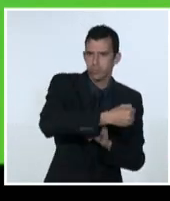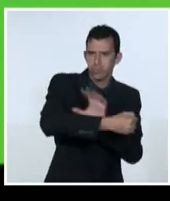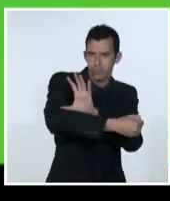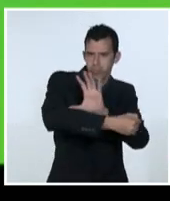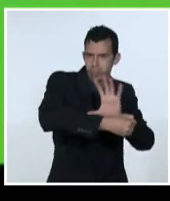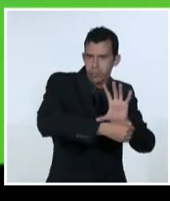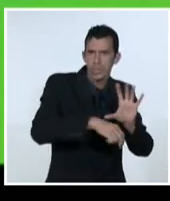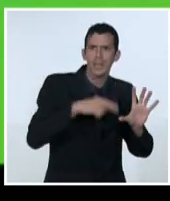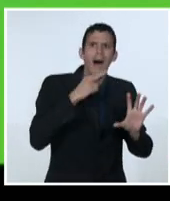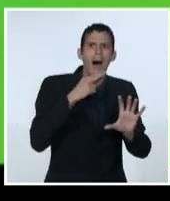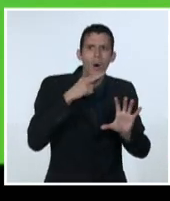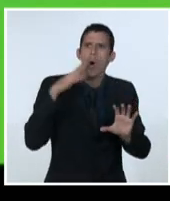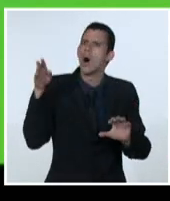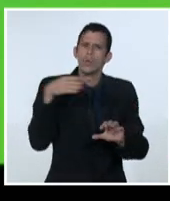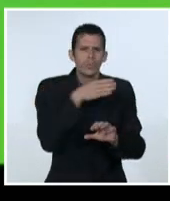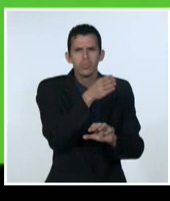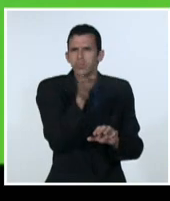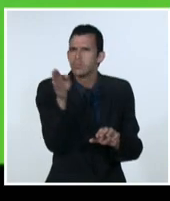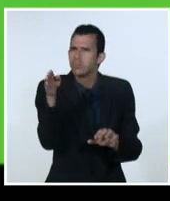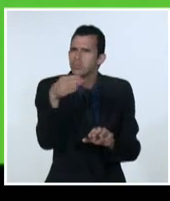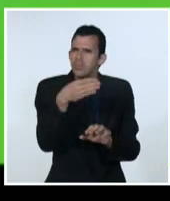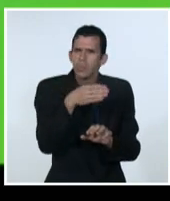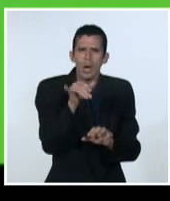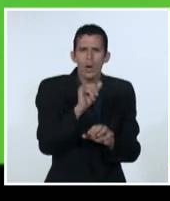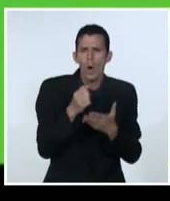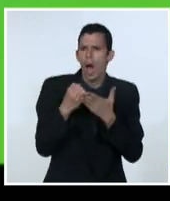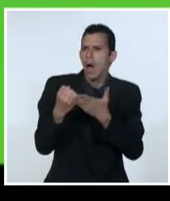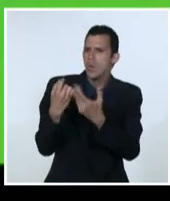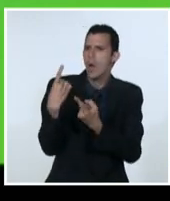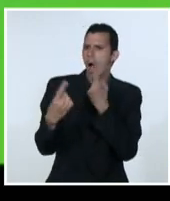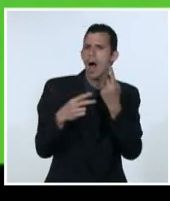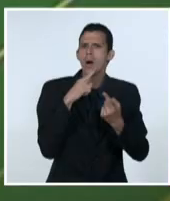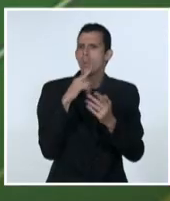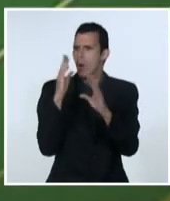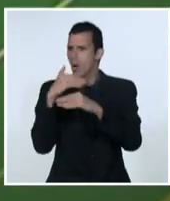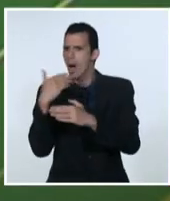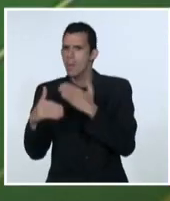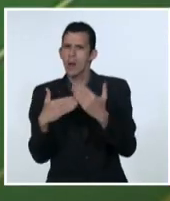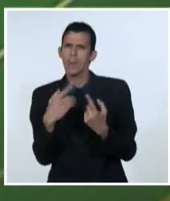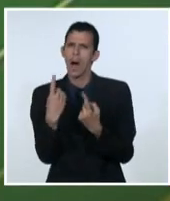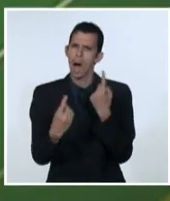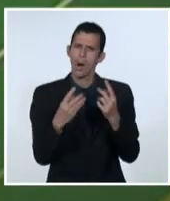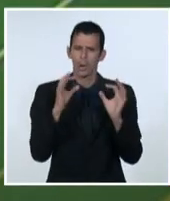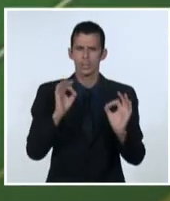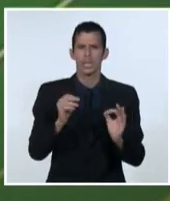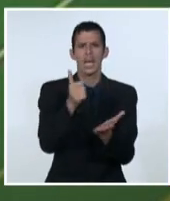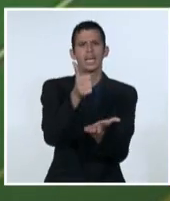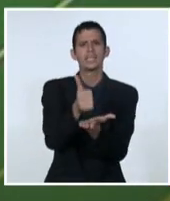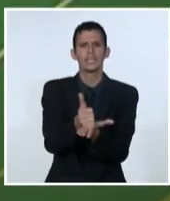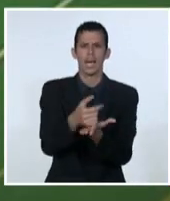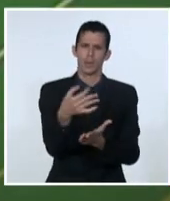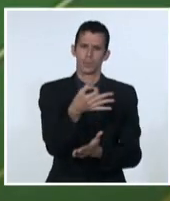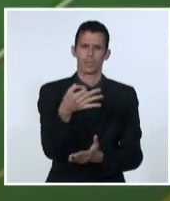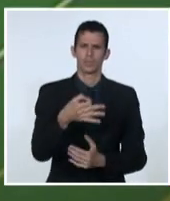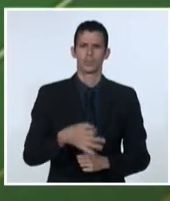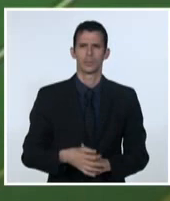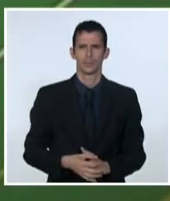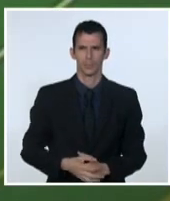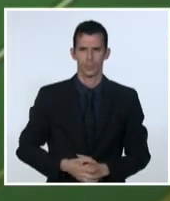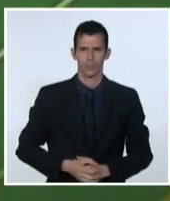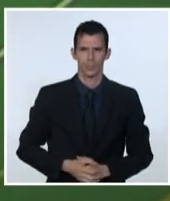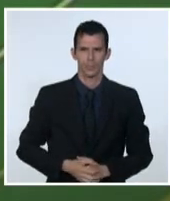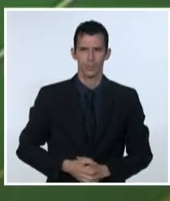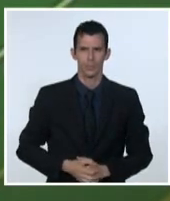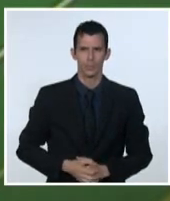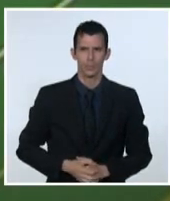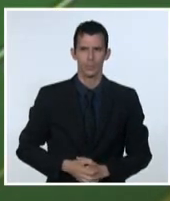las calles de toda la demarcación de de la cabecera Muchas gracias genelky por la información oportuna y en el